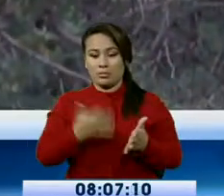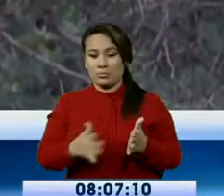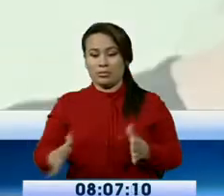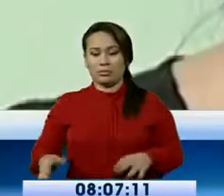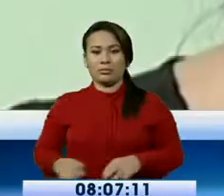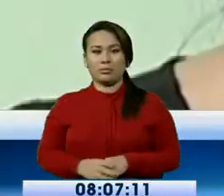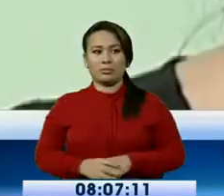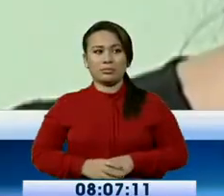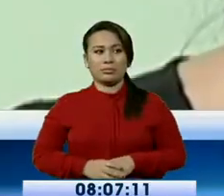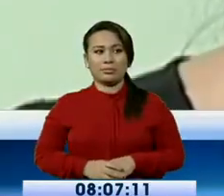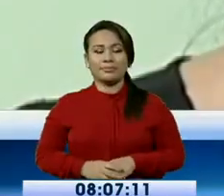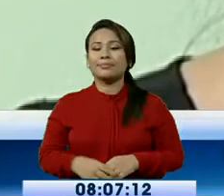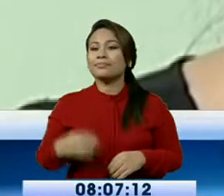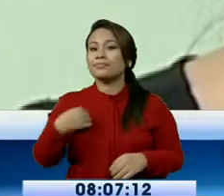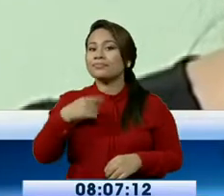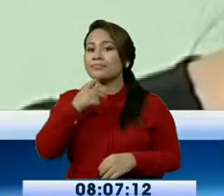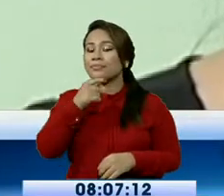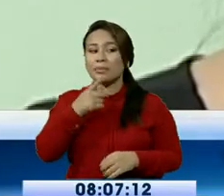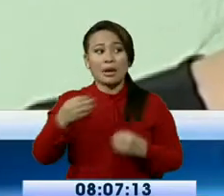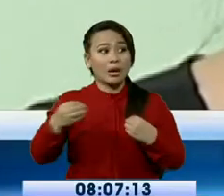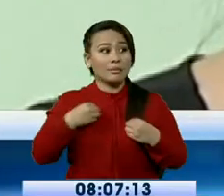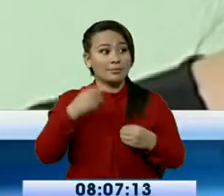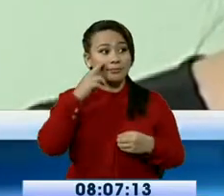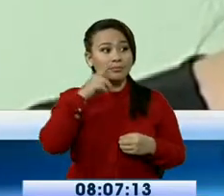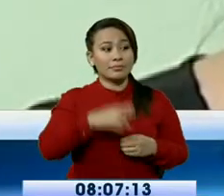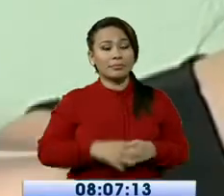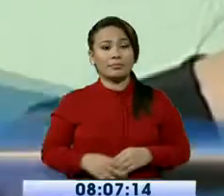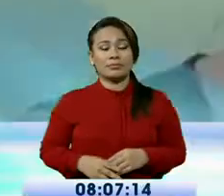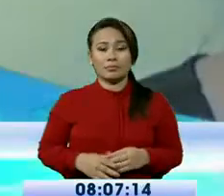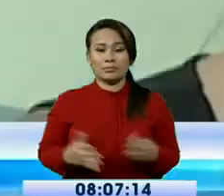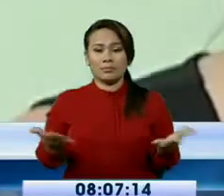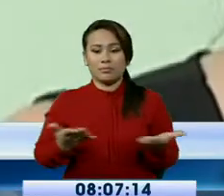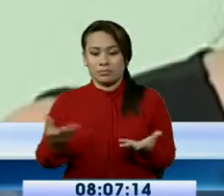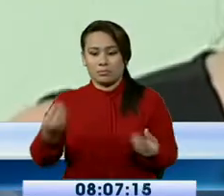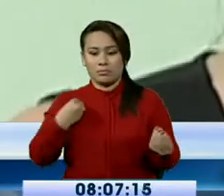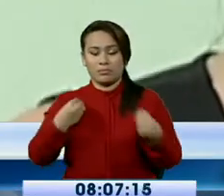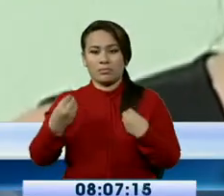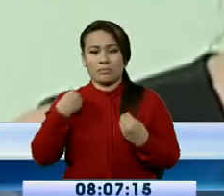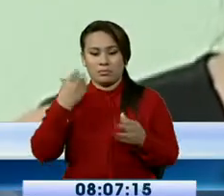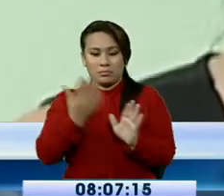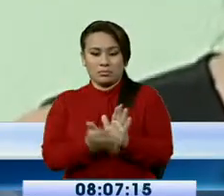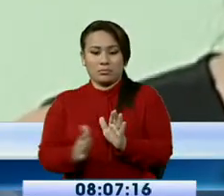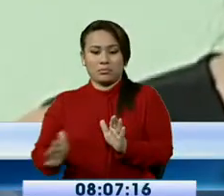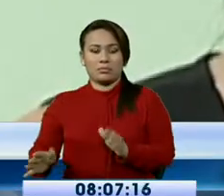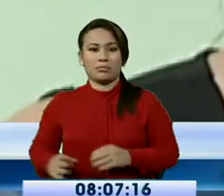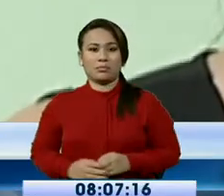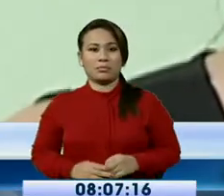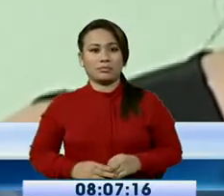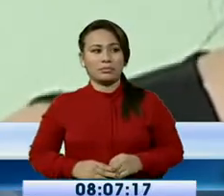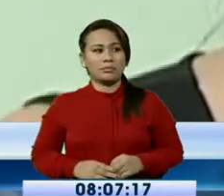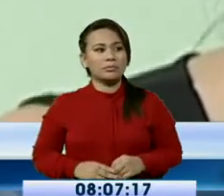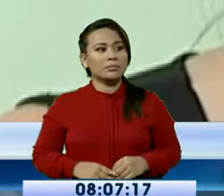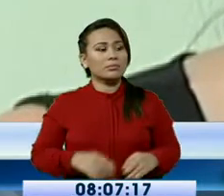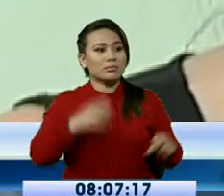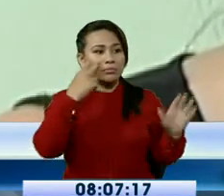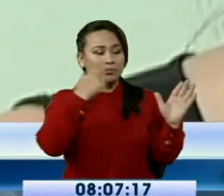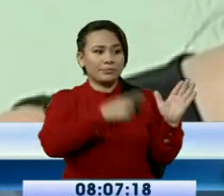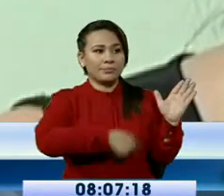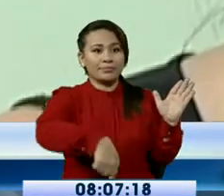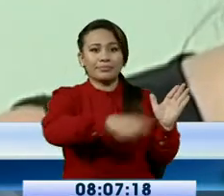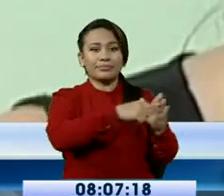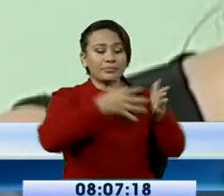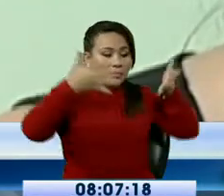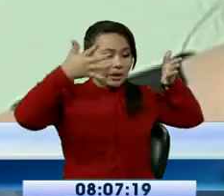mujeres. En el presente caso se ha formulado cargos por un presunto delito de violación y adicionalmente también se dará toda la atención